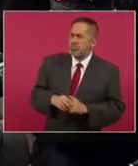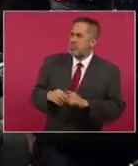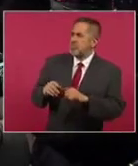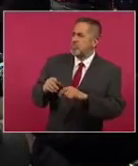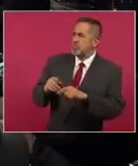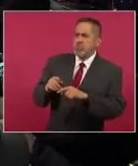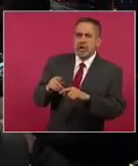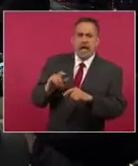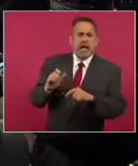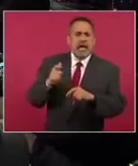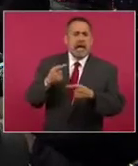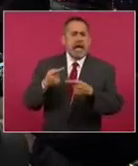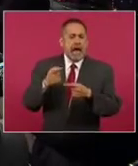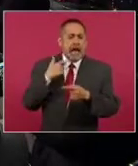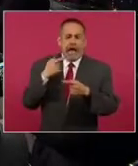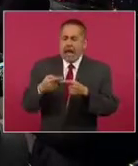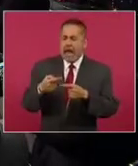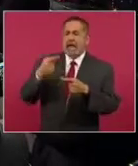presupuesto anterior